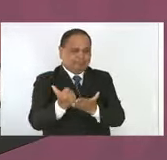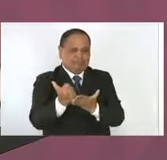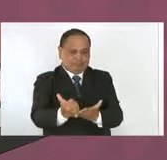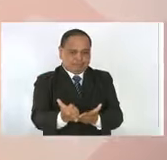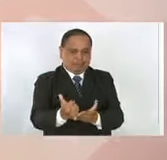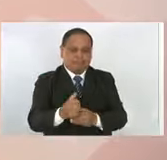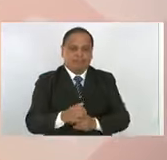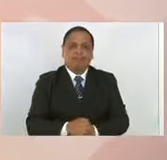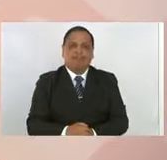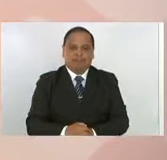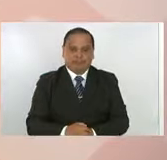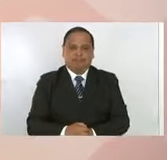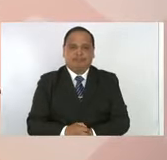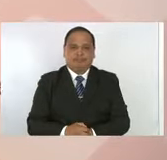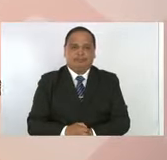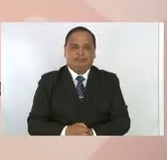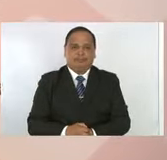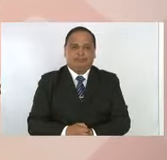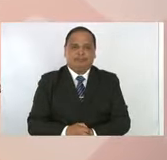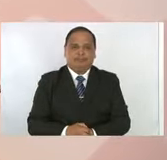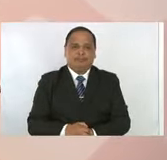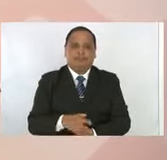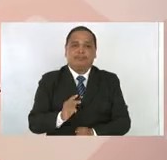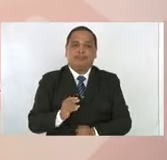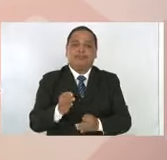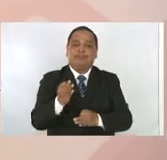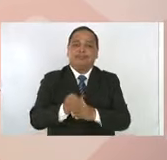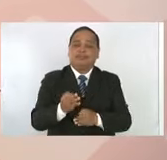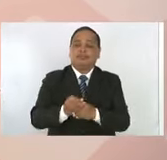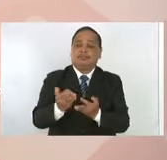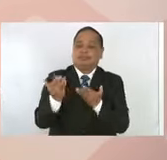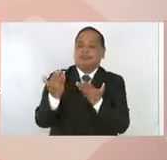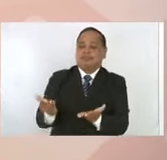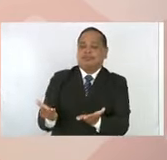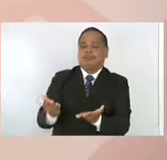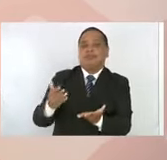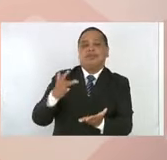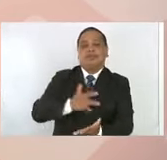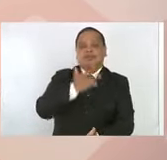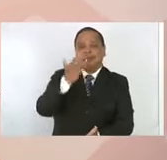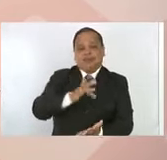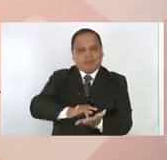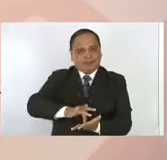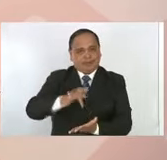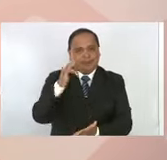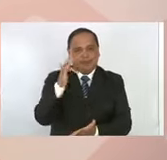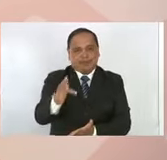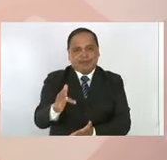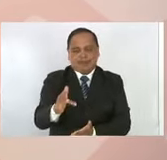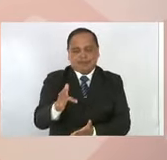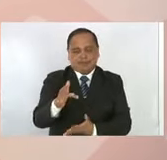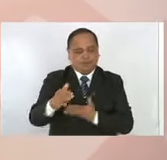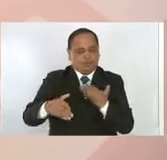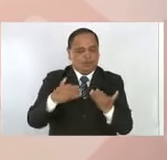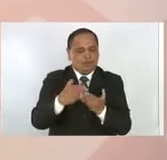estado. Nadie que este Campeche para tener motivos de agradecimiento más que